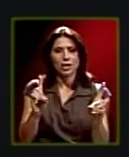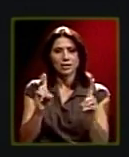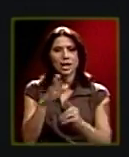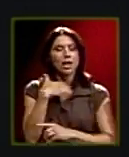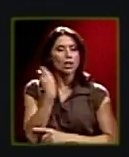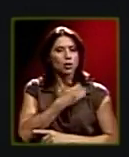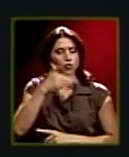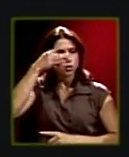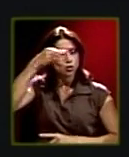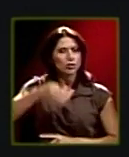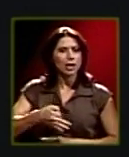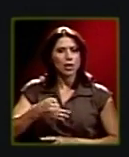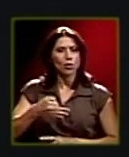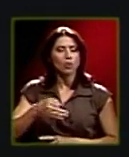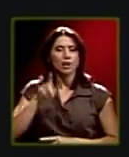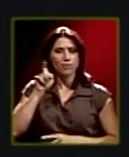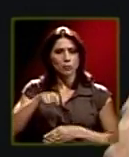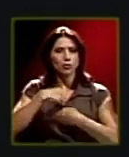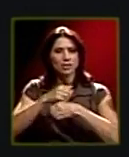que cerrar filas en esto, don Juan Rafael.